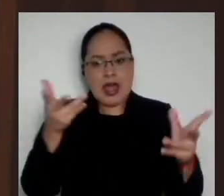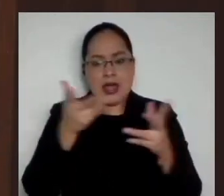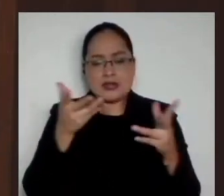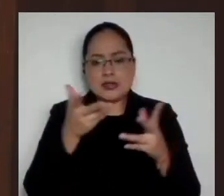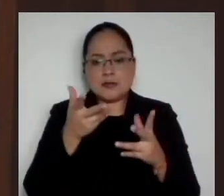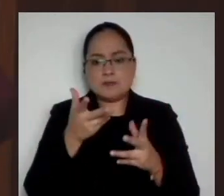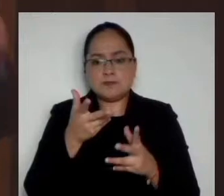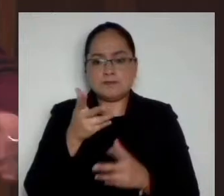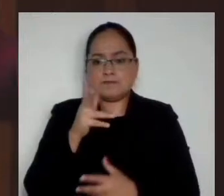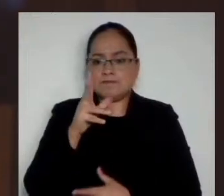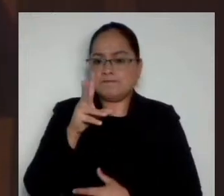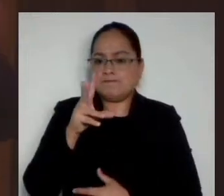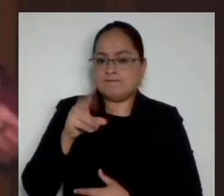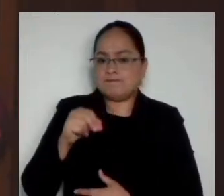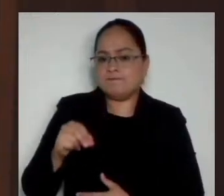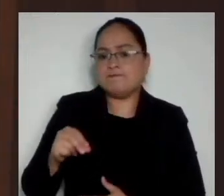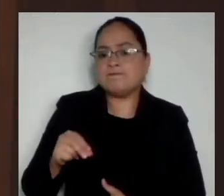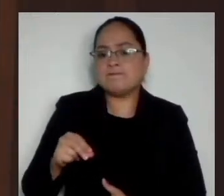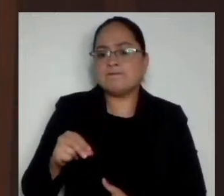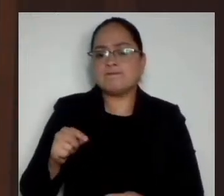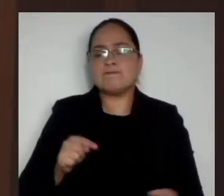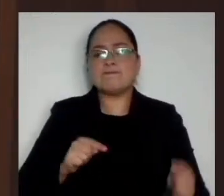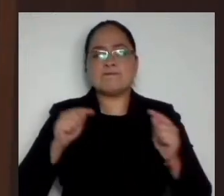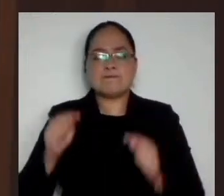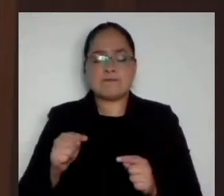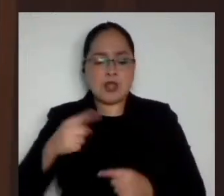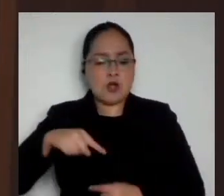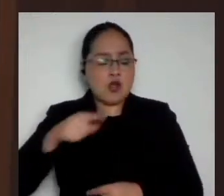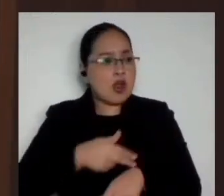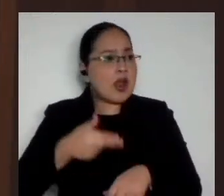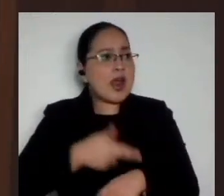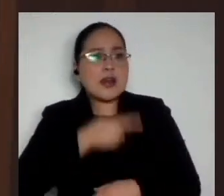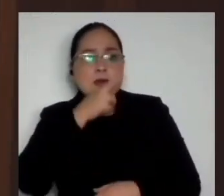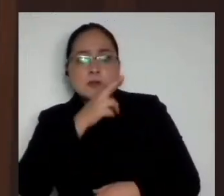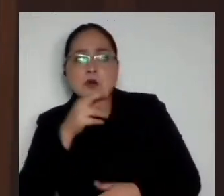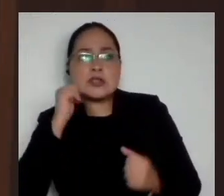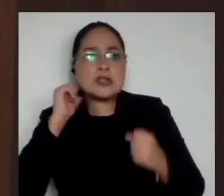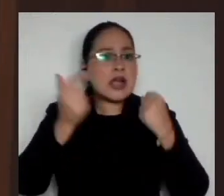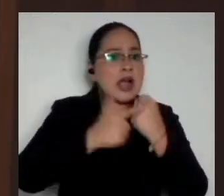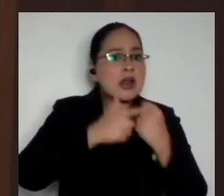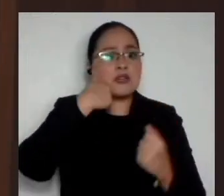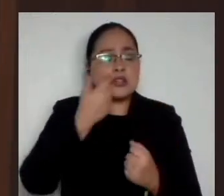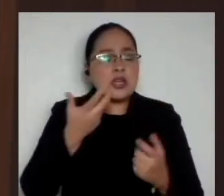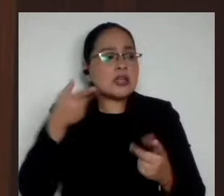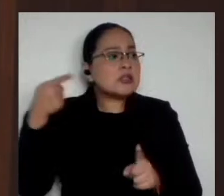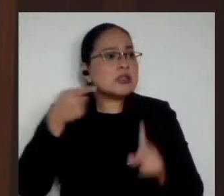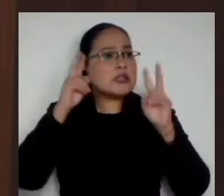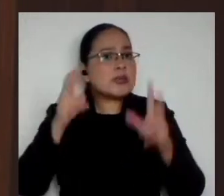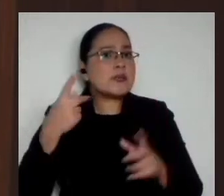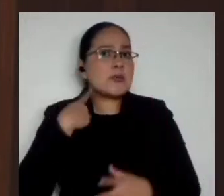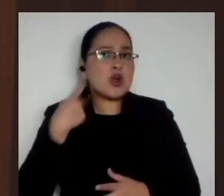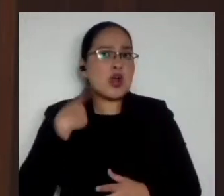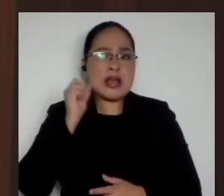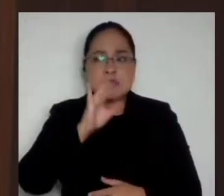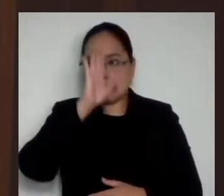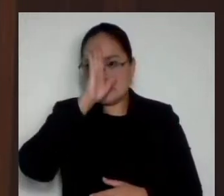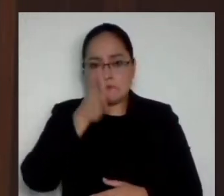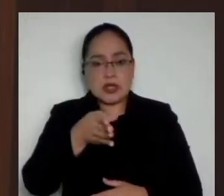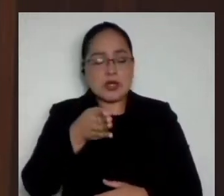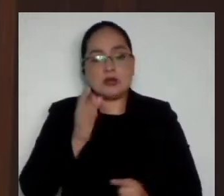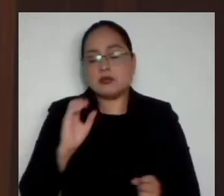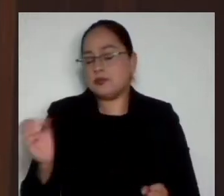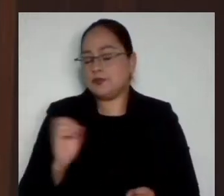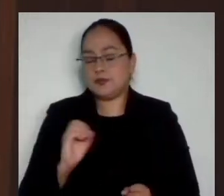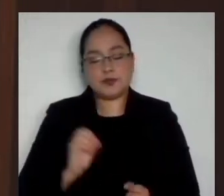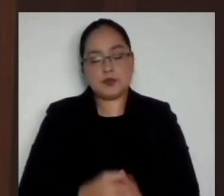linealmente, ni esperemos resultados queriendo ver la política como algo lineal. La